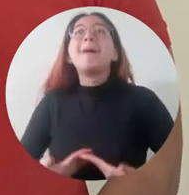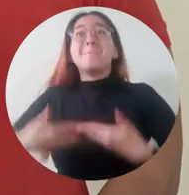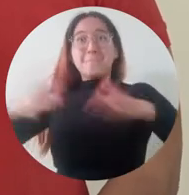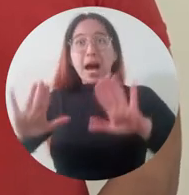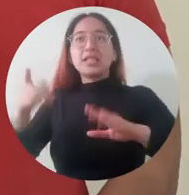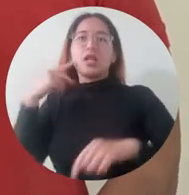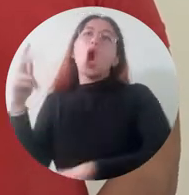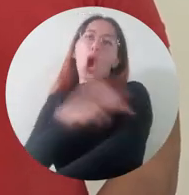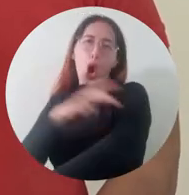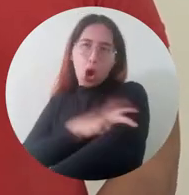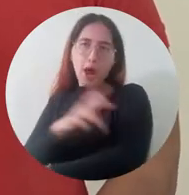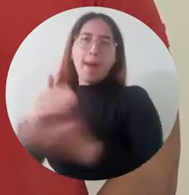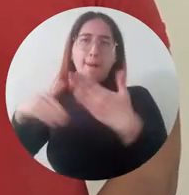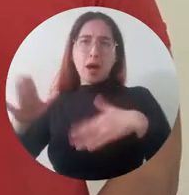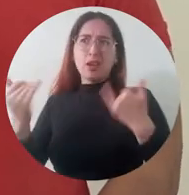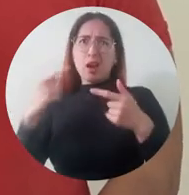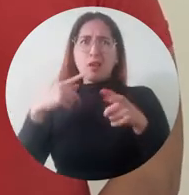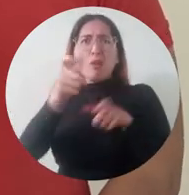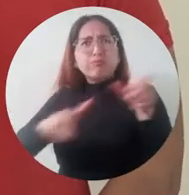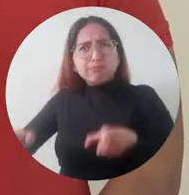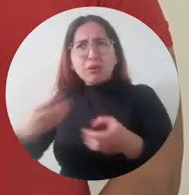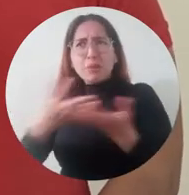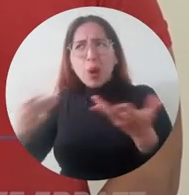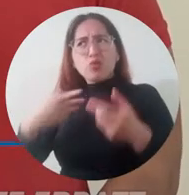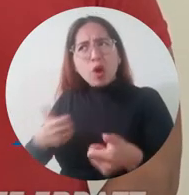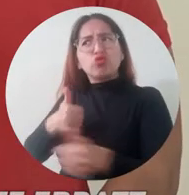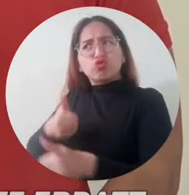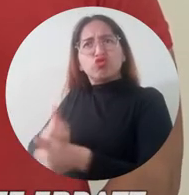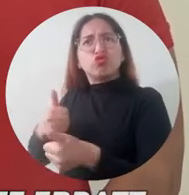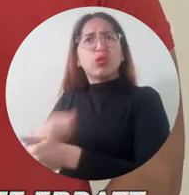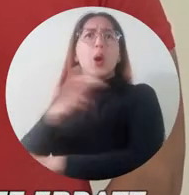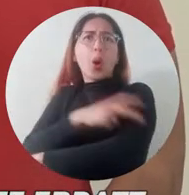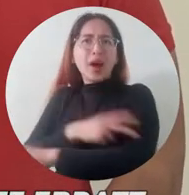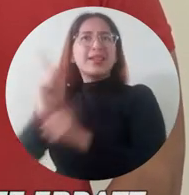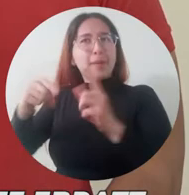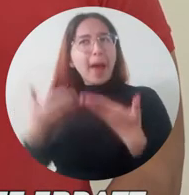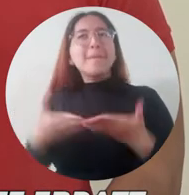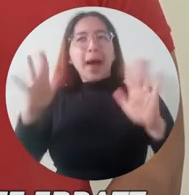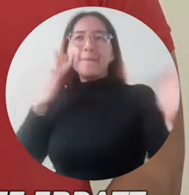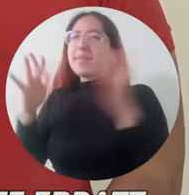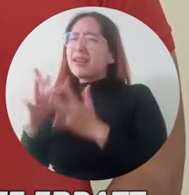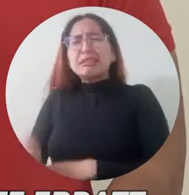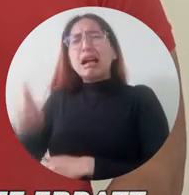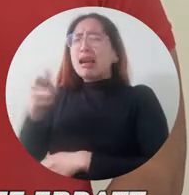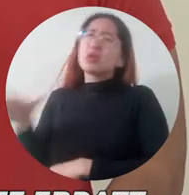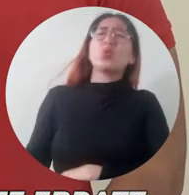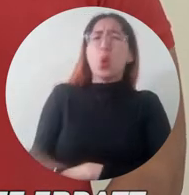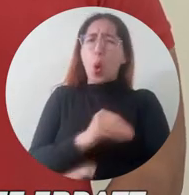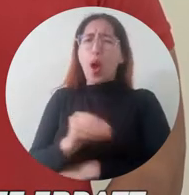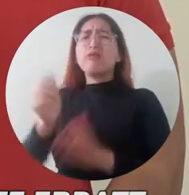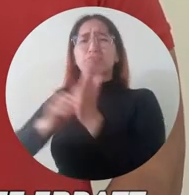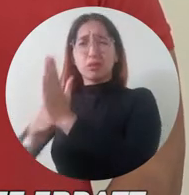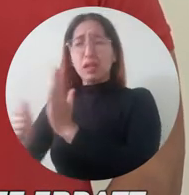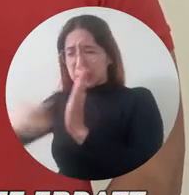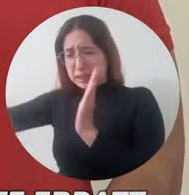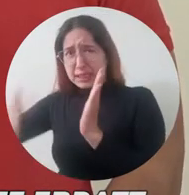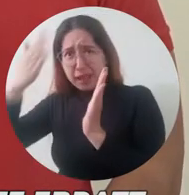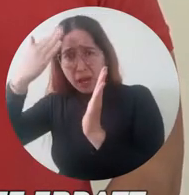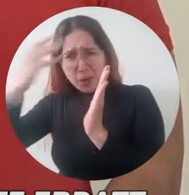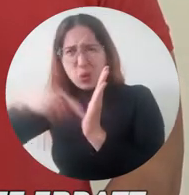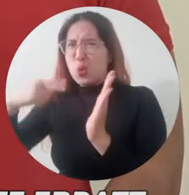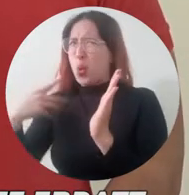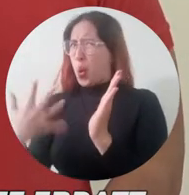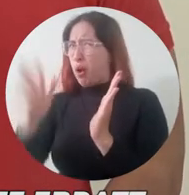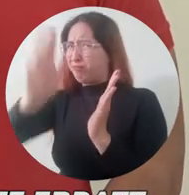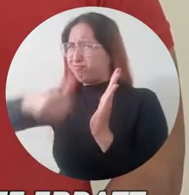plazas de monitoría, no solamente en la cantidad de monitores, sino la cantidad de asignaturas que en estas ofertan, ya que sabemos que hay asignaturas que son propias